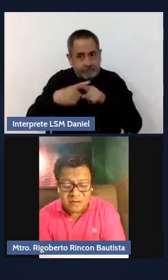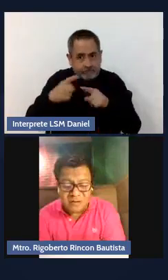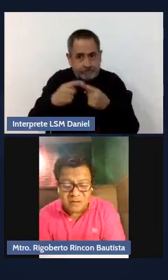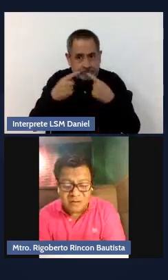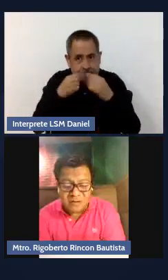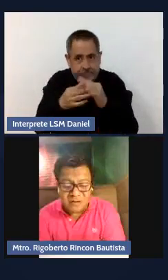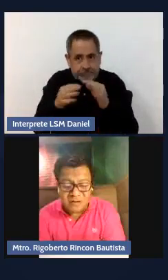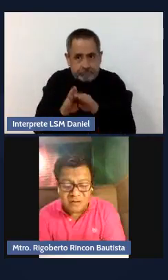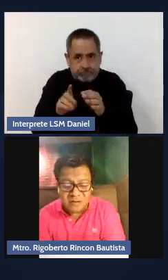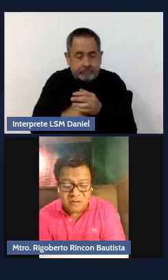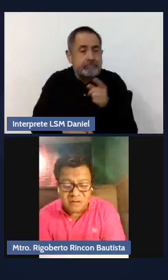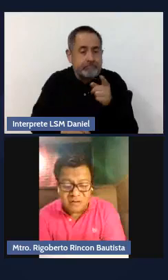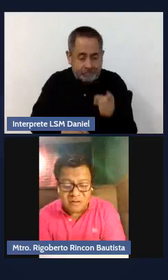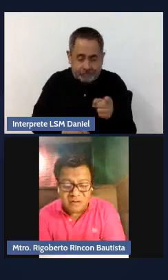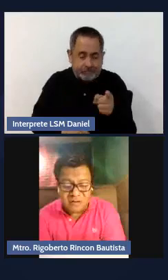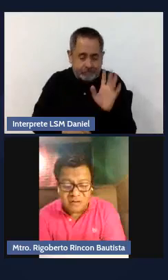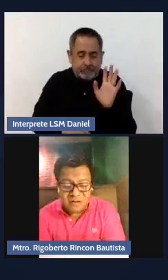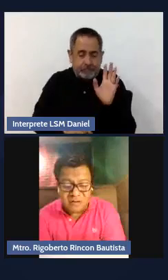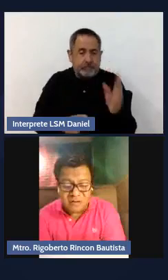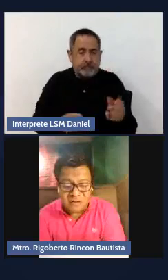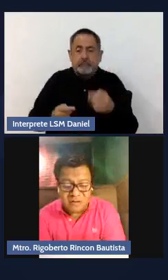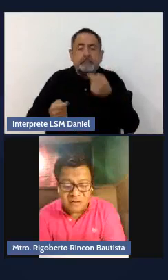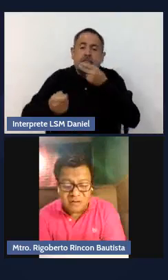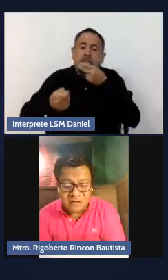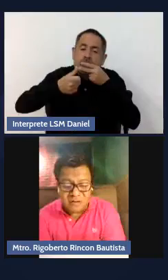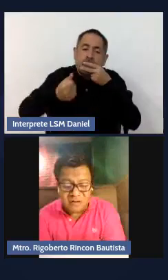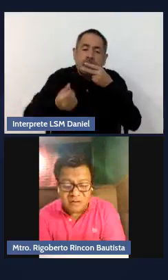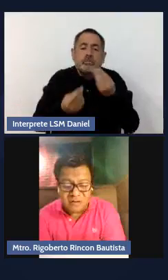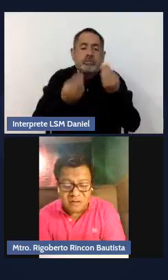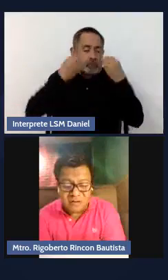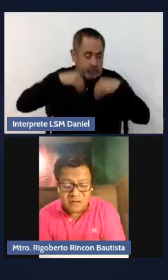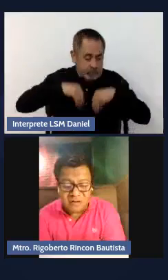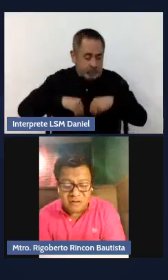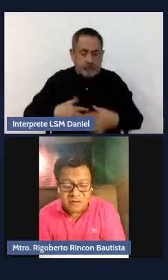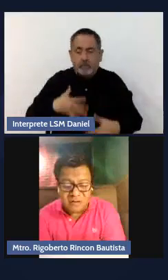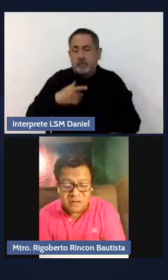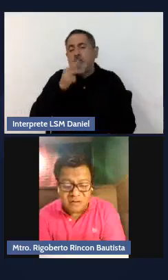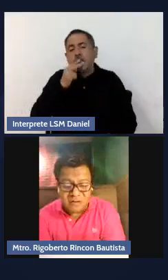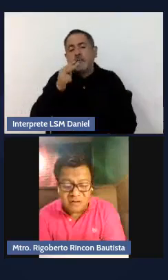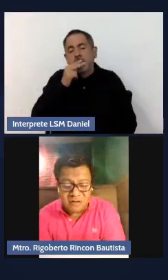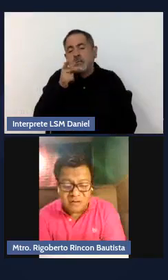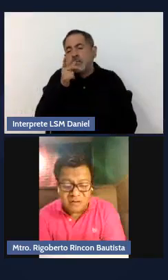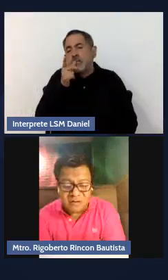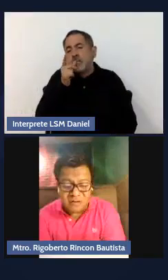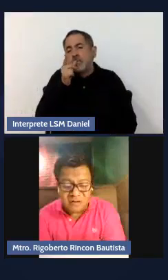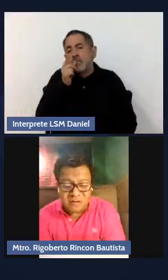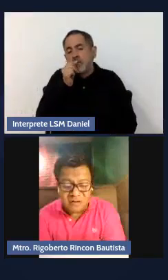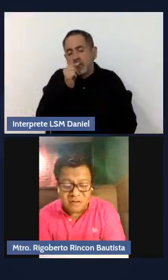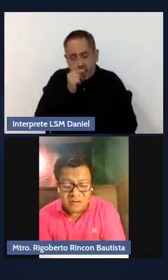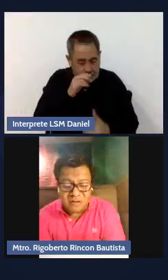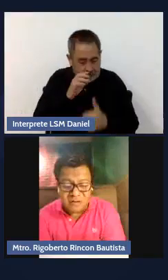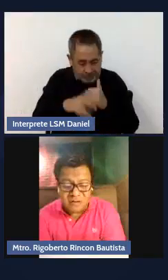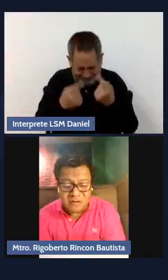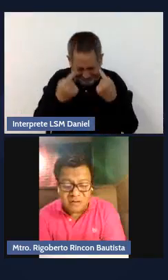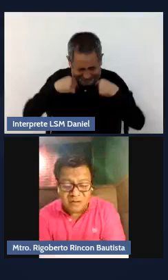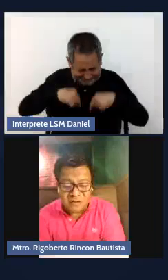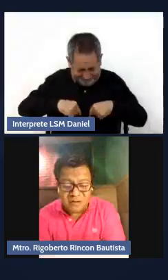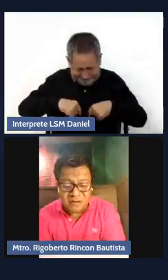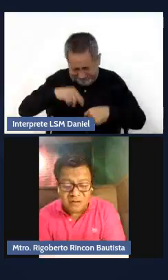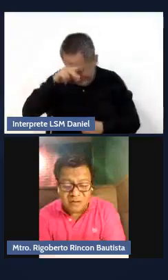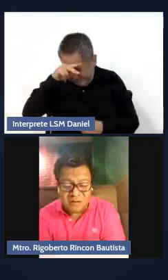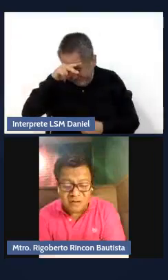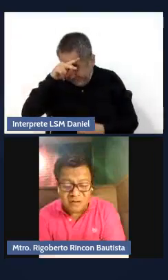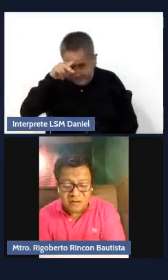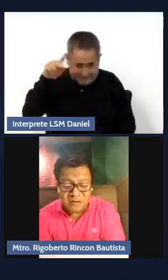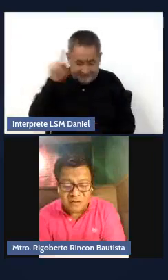tiene, no solamente al encenderlo, no solamente al consumirlo o al ingerirlo, y no solamente después de que